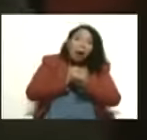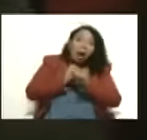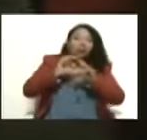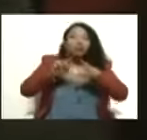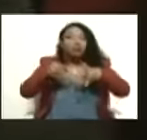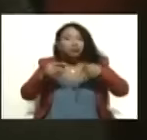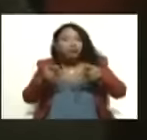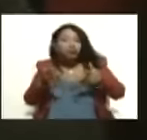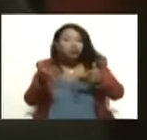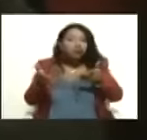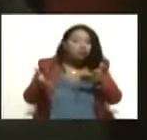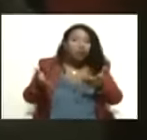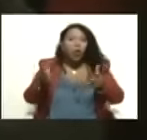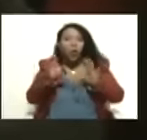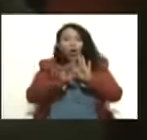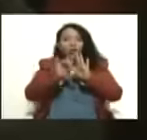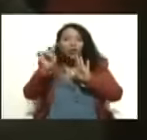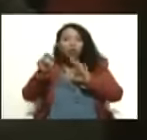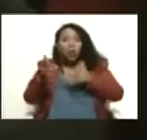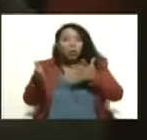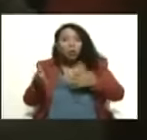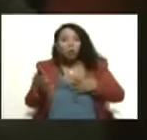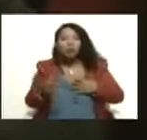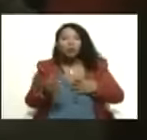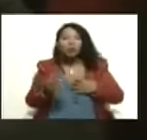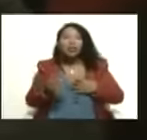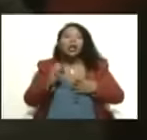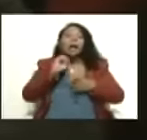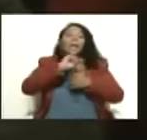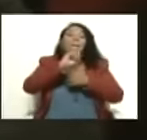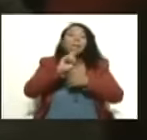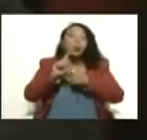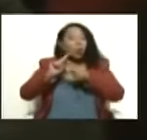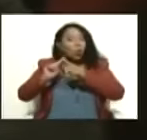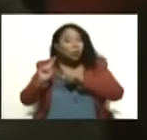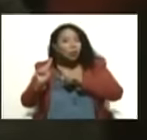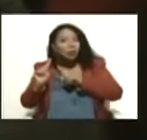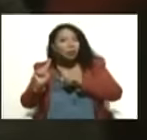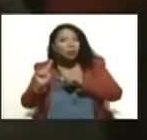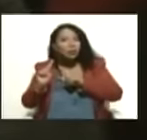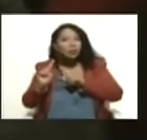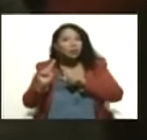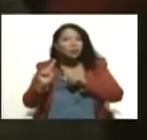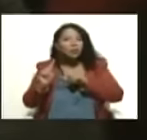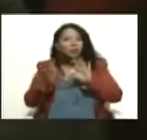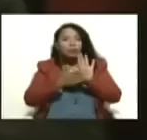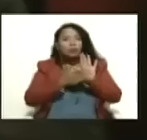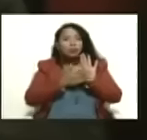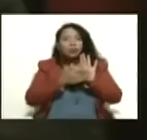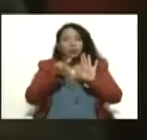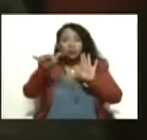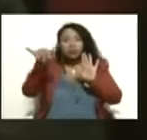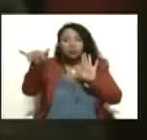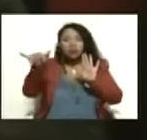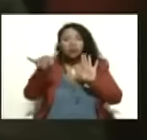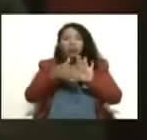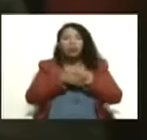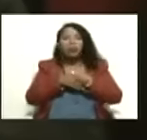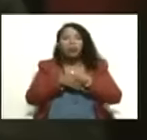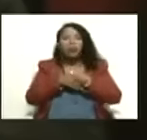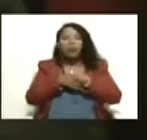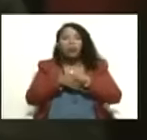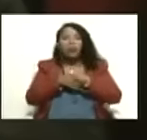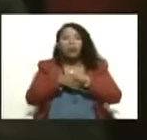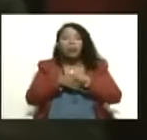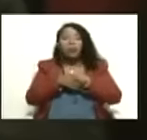eh constitucional y una pregunta que está relacionada con usted eh dada la